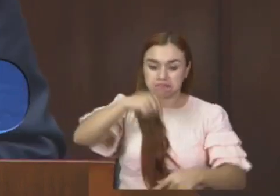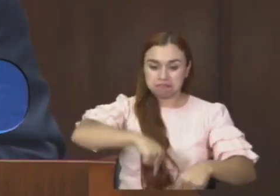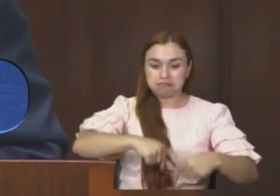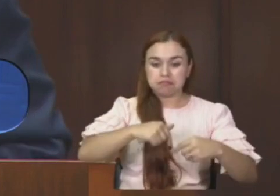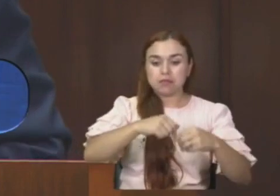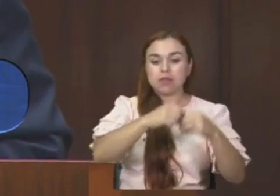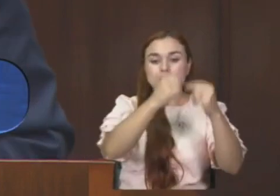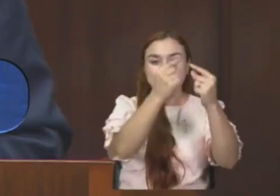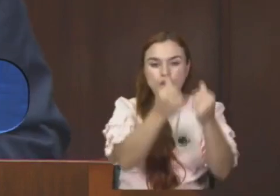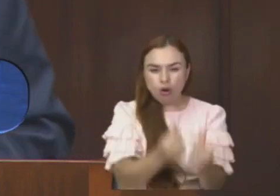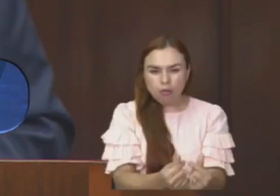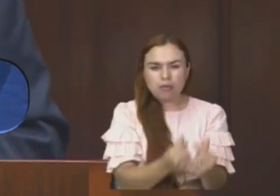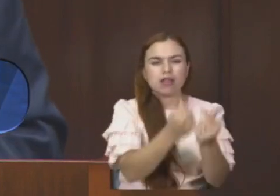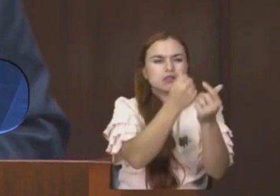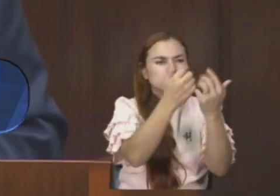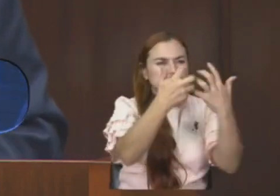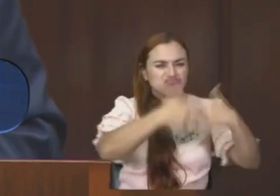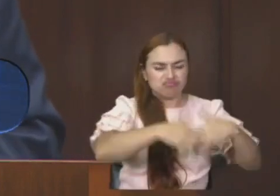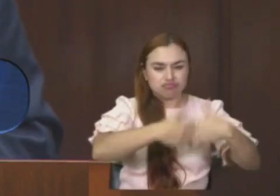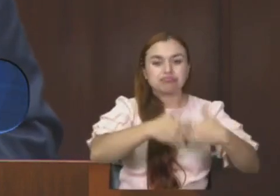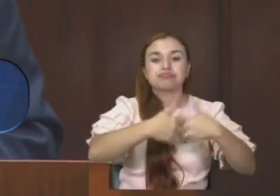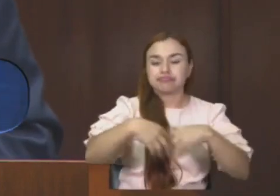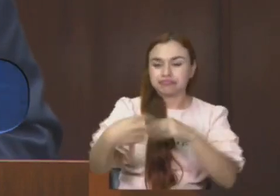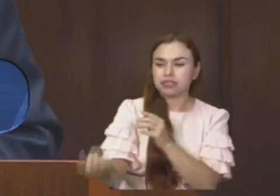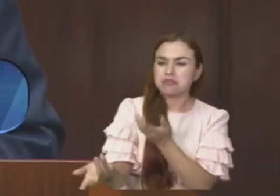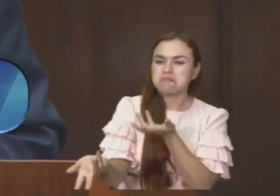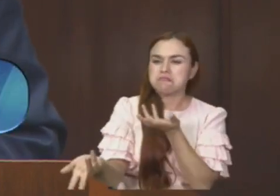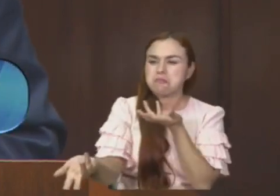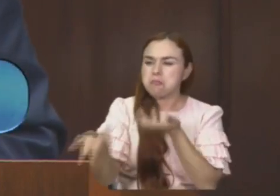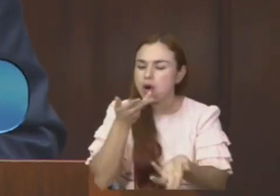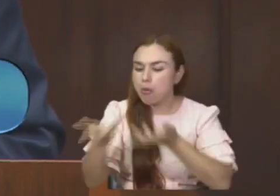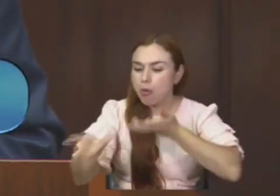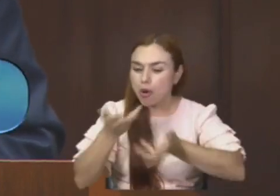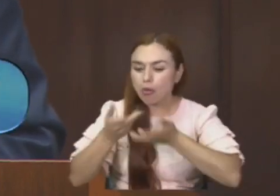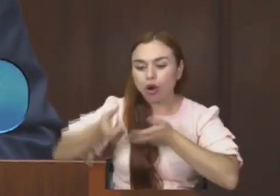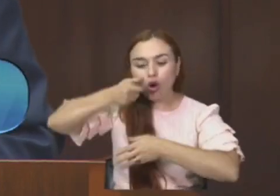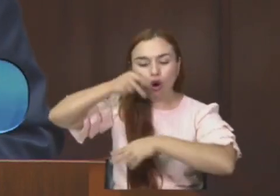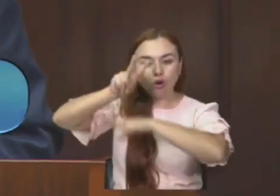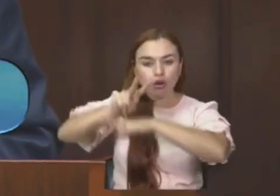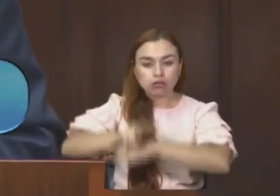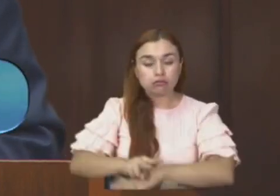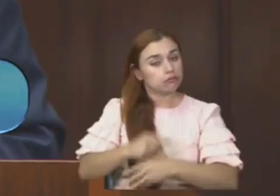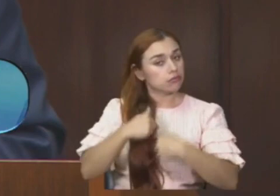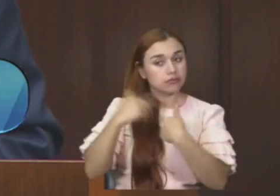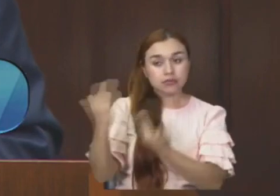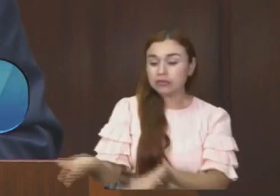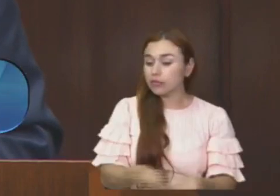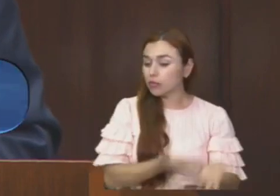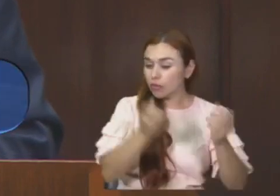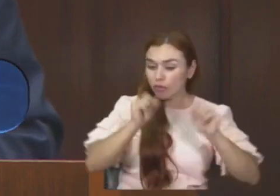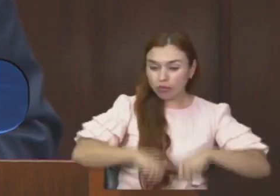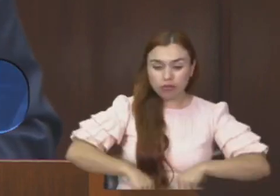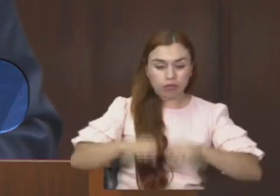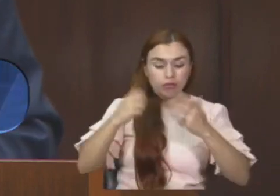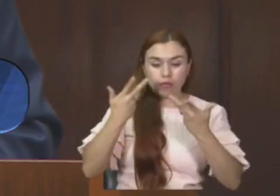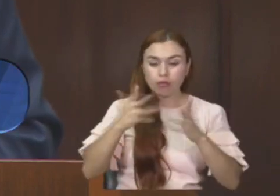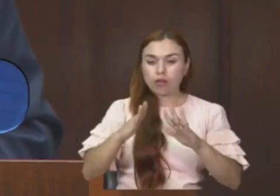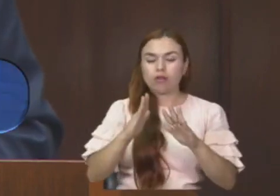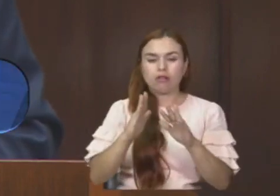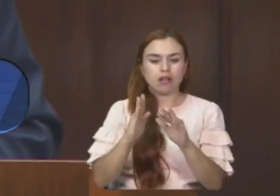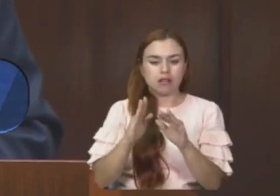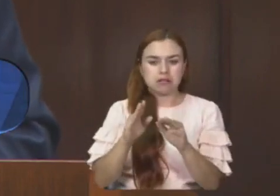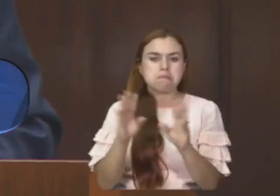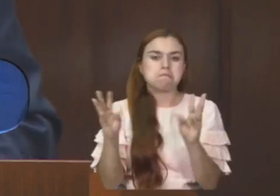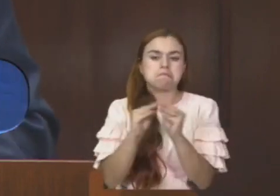Nacional y con la Contraloría General de la República, y estaremos siempre a la disposición de todas las entidades, incluyendo